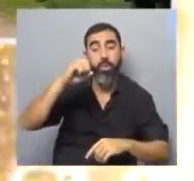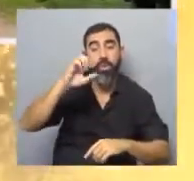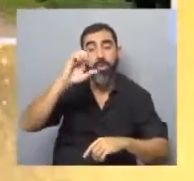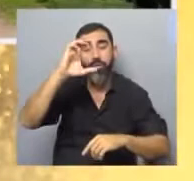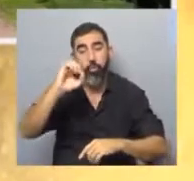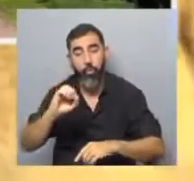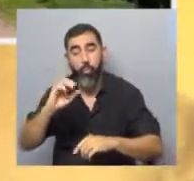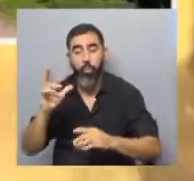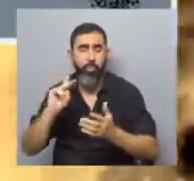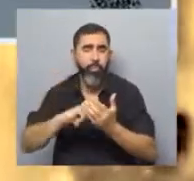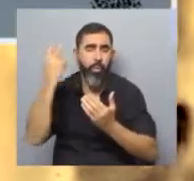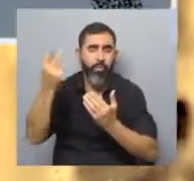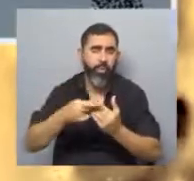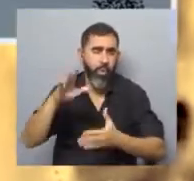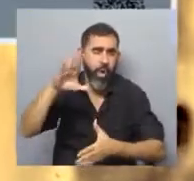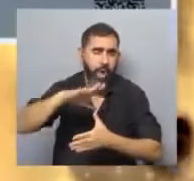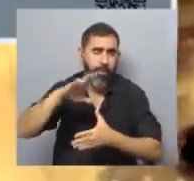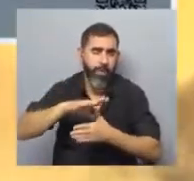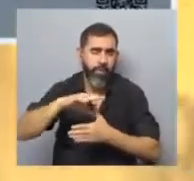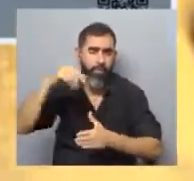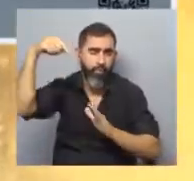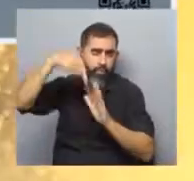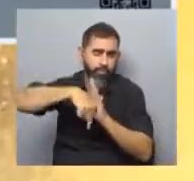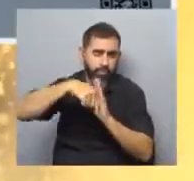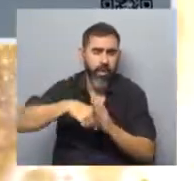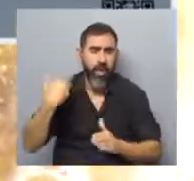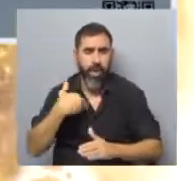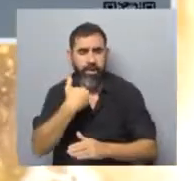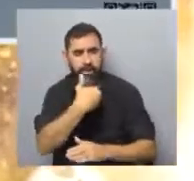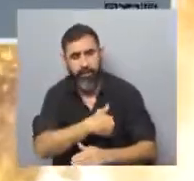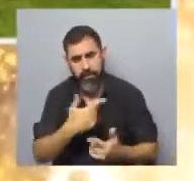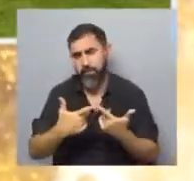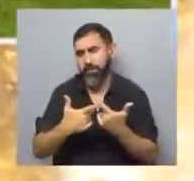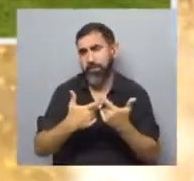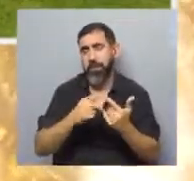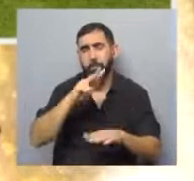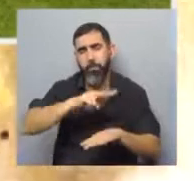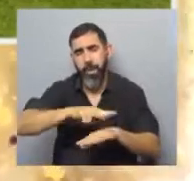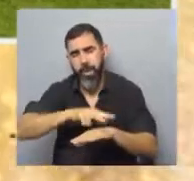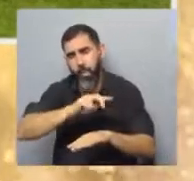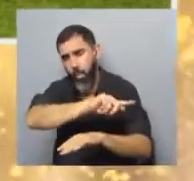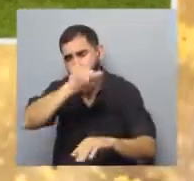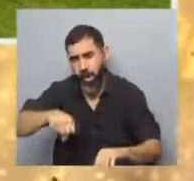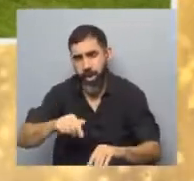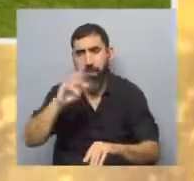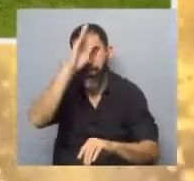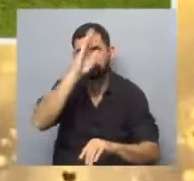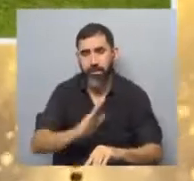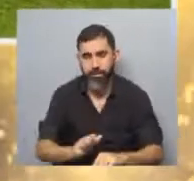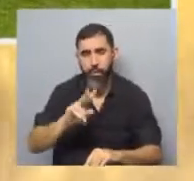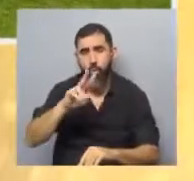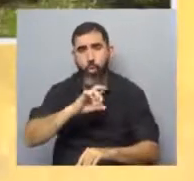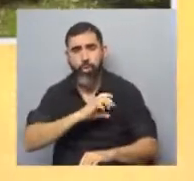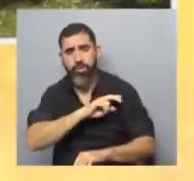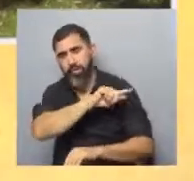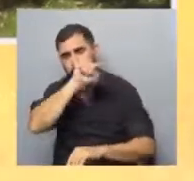proyectos de toda América. Vinieron de Tierra del Fuego, de Argentina, Olavarría, de Paraguay, uno de Brasil, 2 de